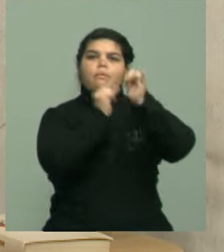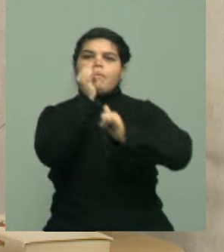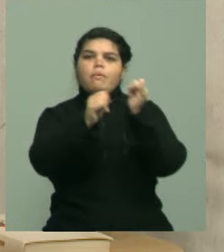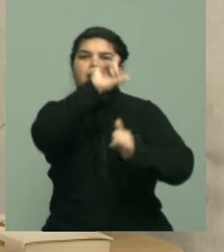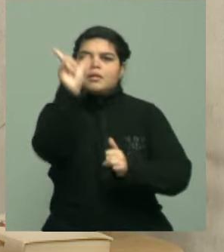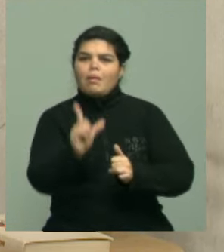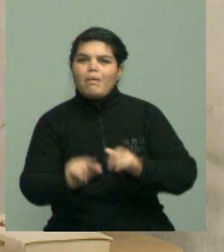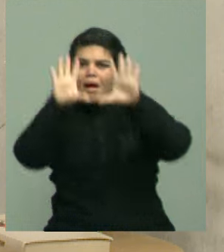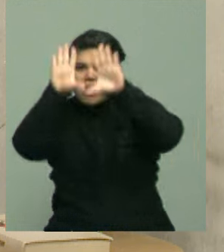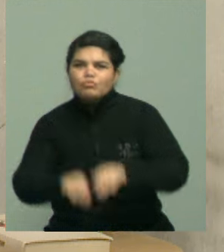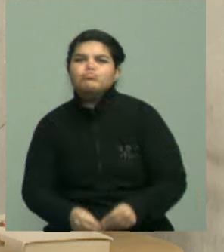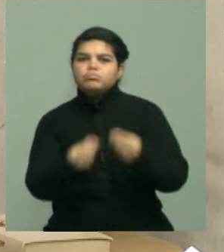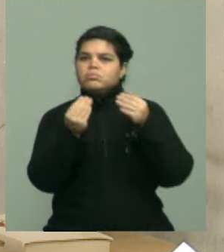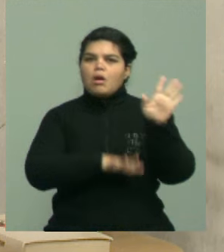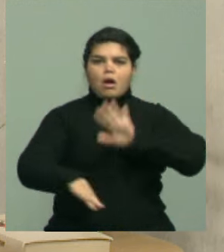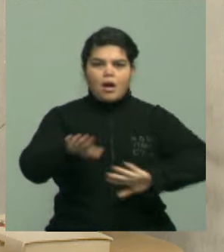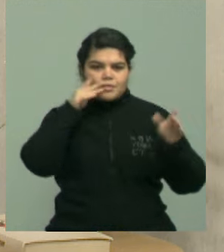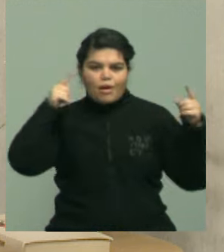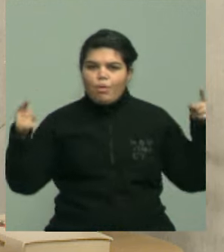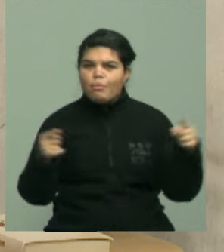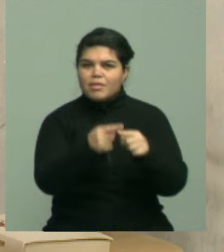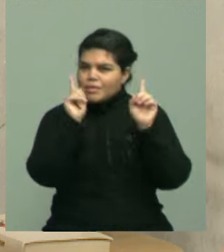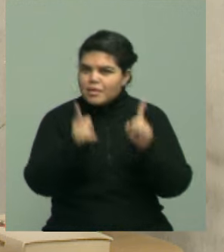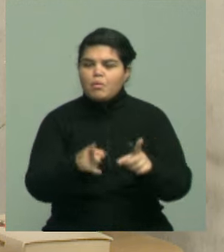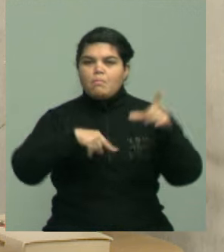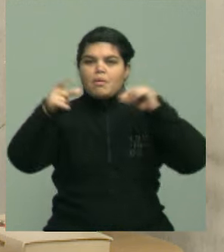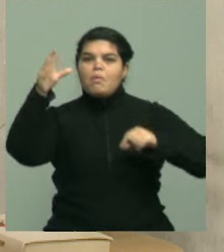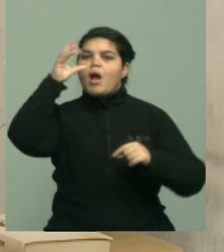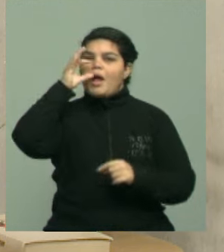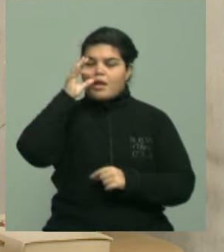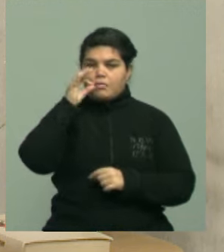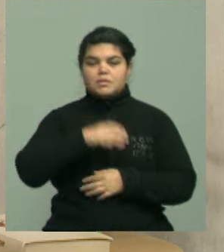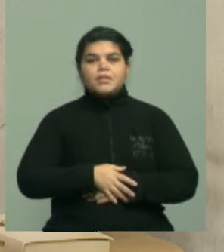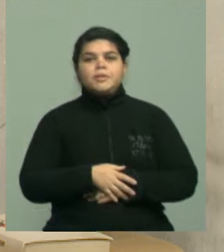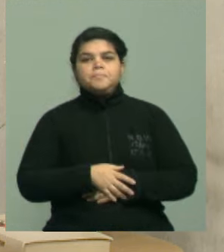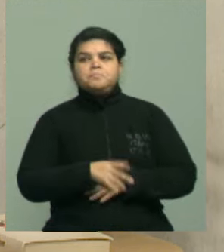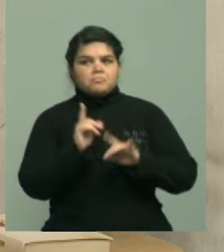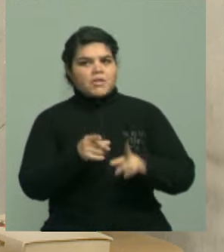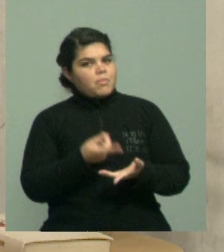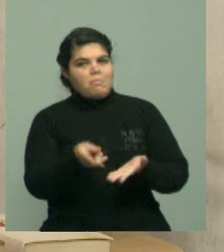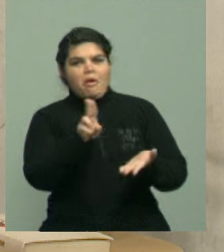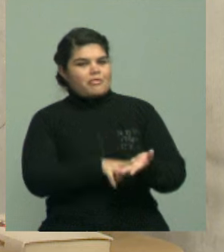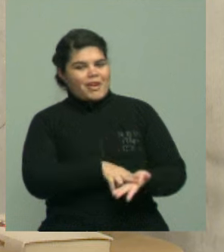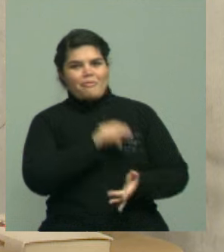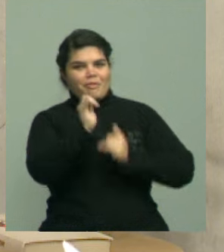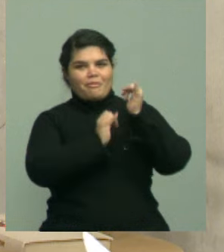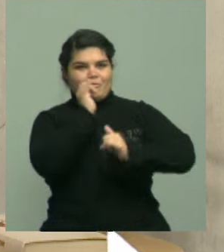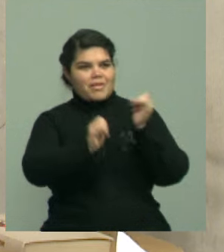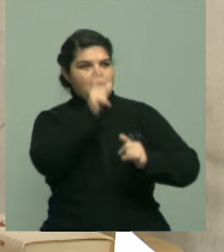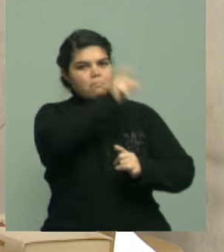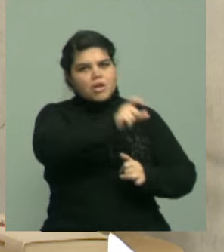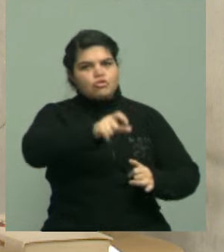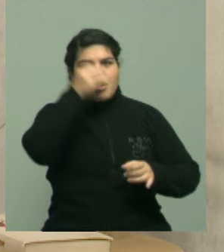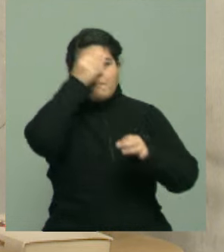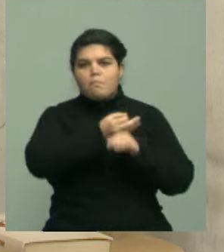más de 30 charlas de profesionales especializados en el tema cannabis. De vuelta, parte de los expositores y médicos